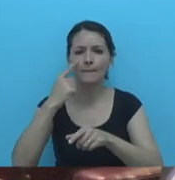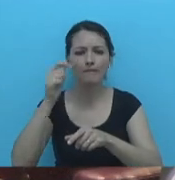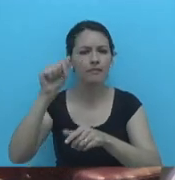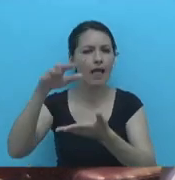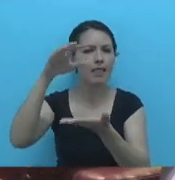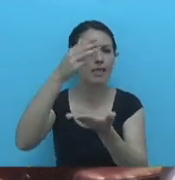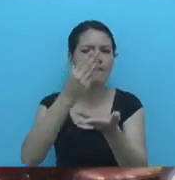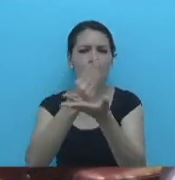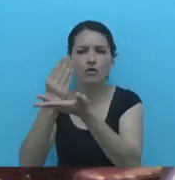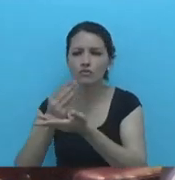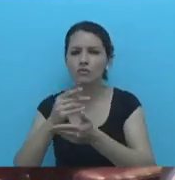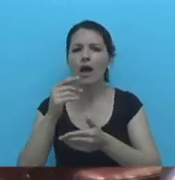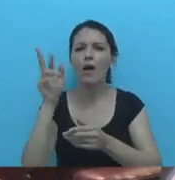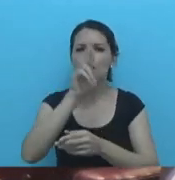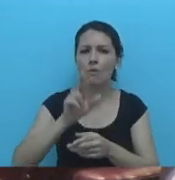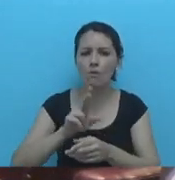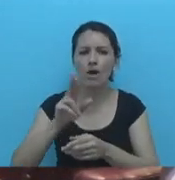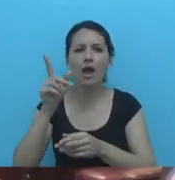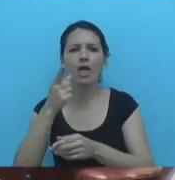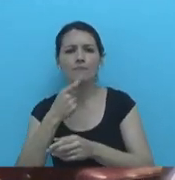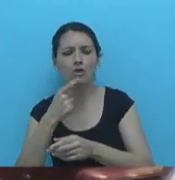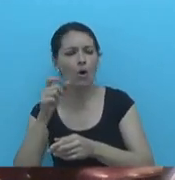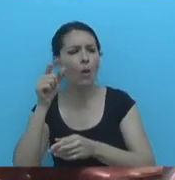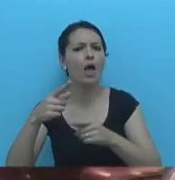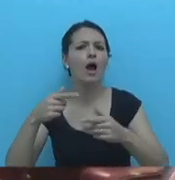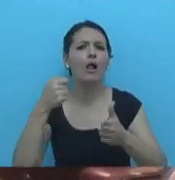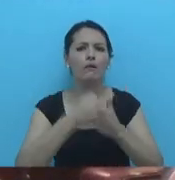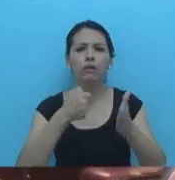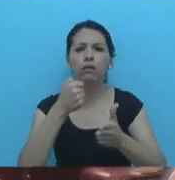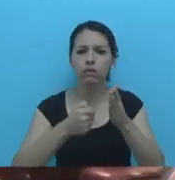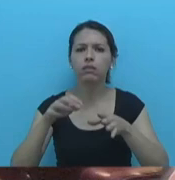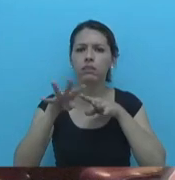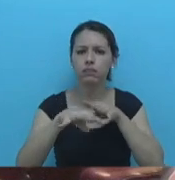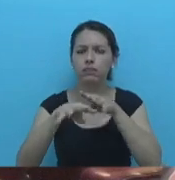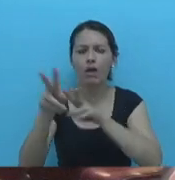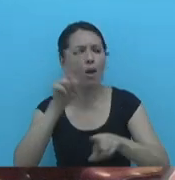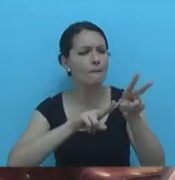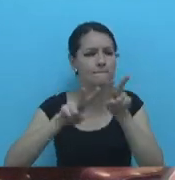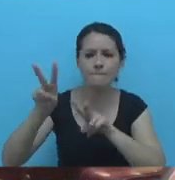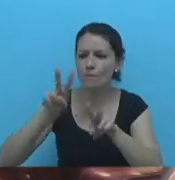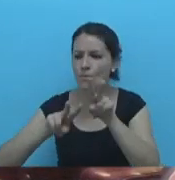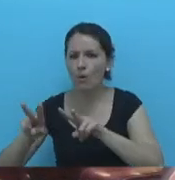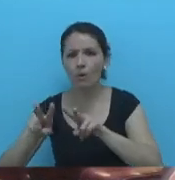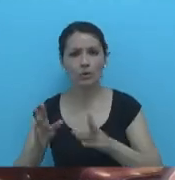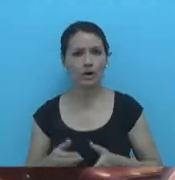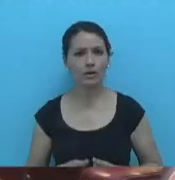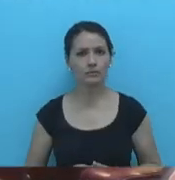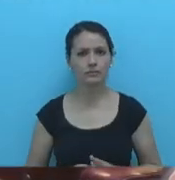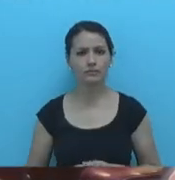Fortín Olmos, a las mujeres y los varones que inclusive salen a hacer los rastrillajes, salen como